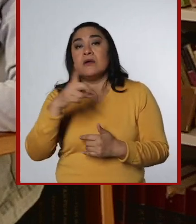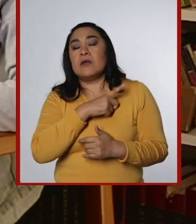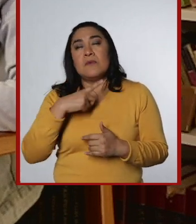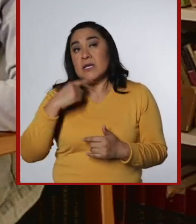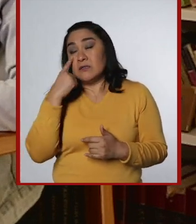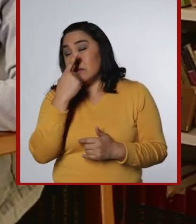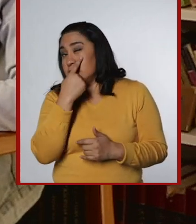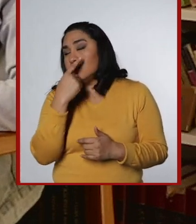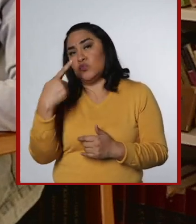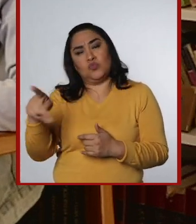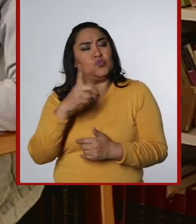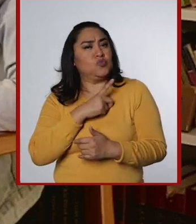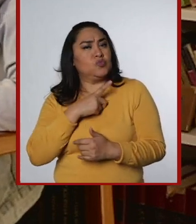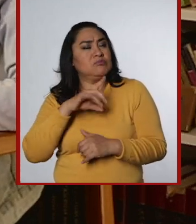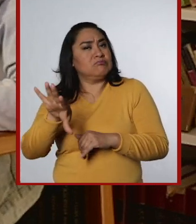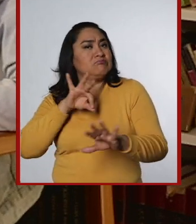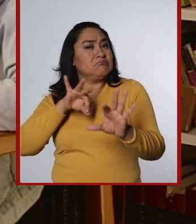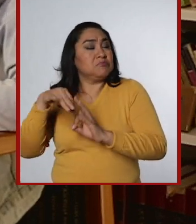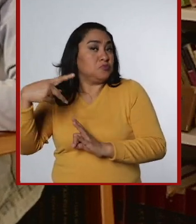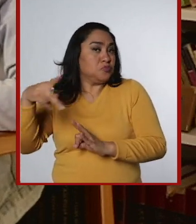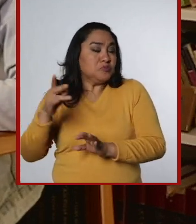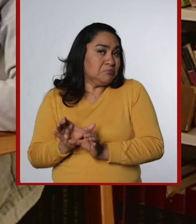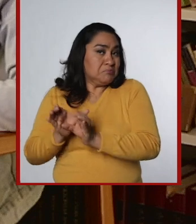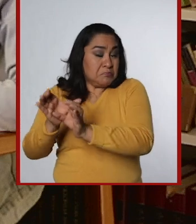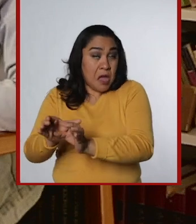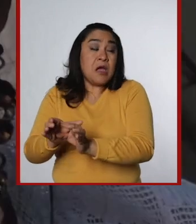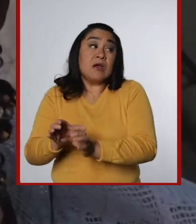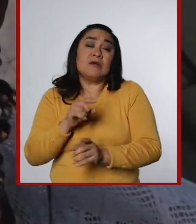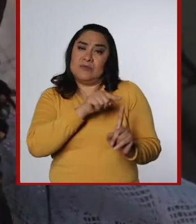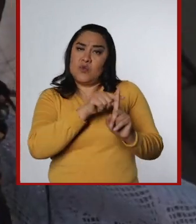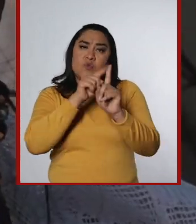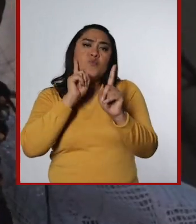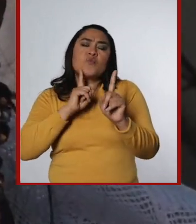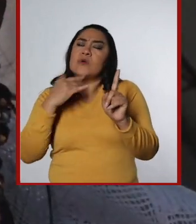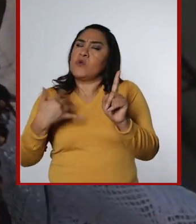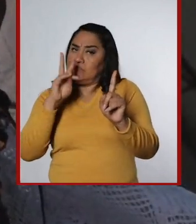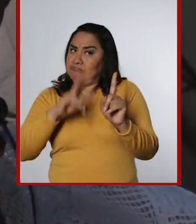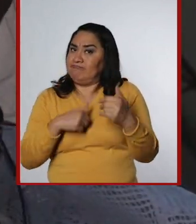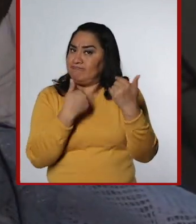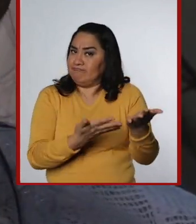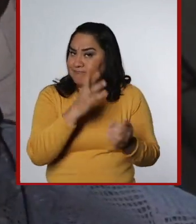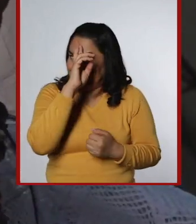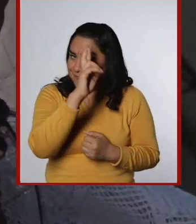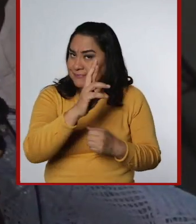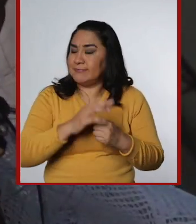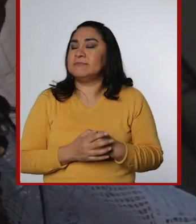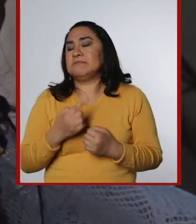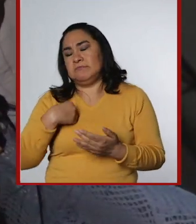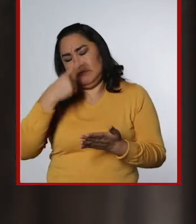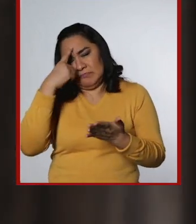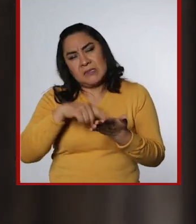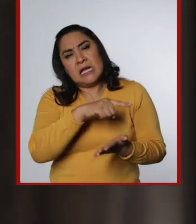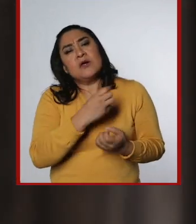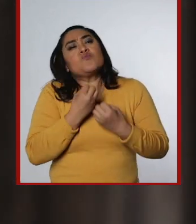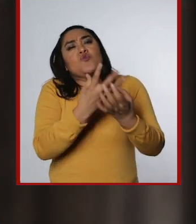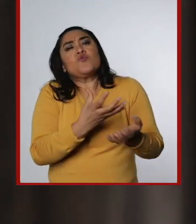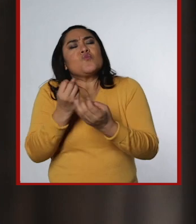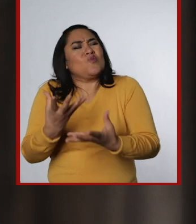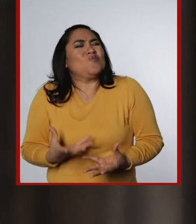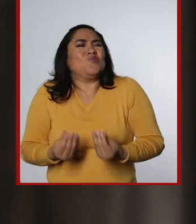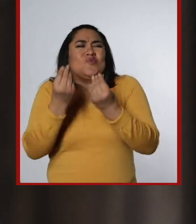es una mujer que merece nuestro respeto. Yo creo que ha dado mucho para nosotras crecer. La representación política de las